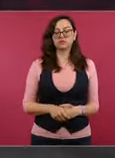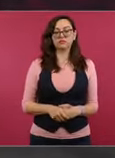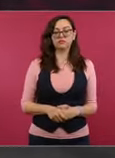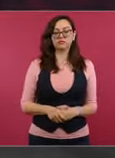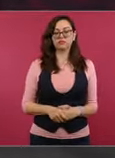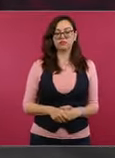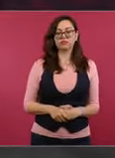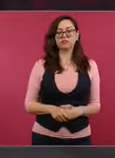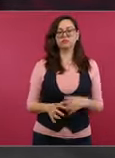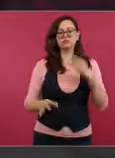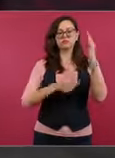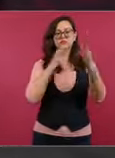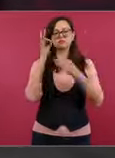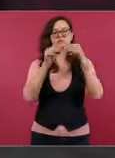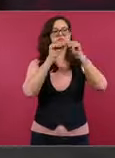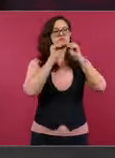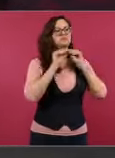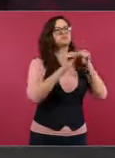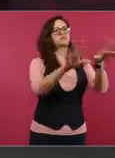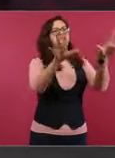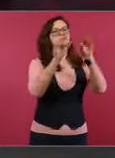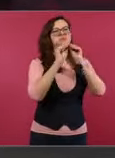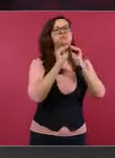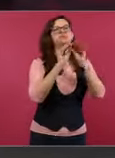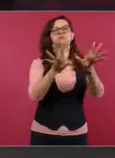públicamente de que no trabajaban,